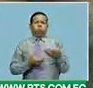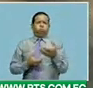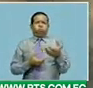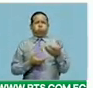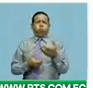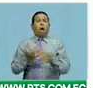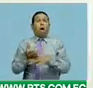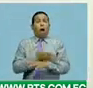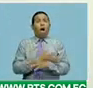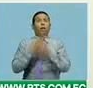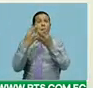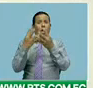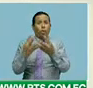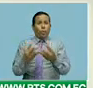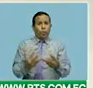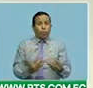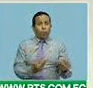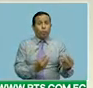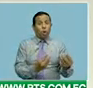nuevamente.